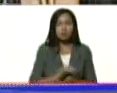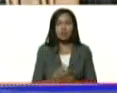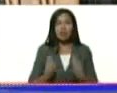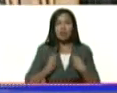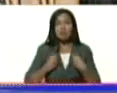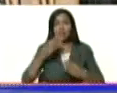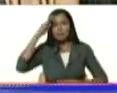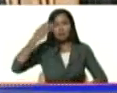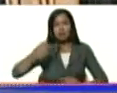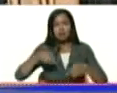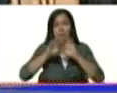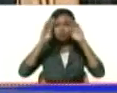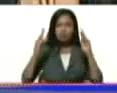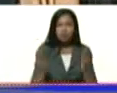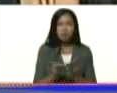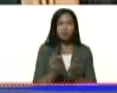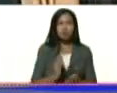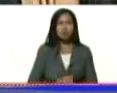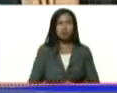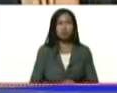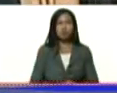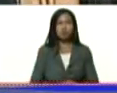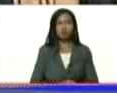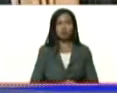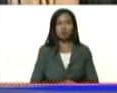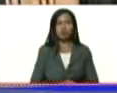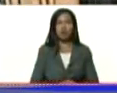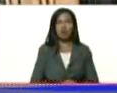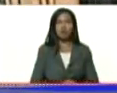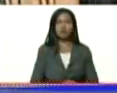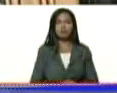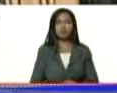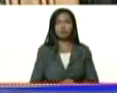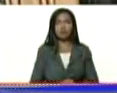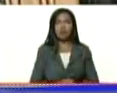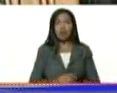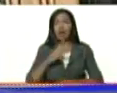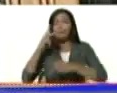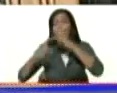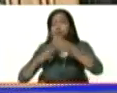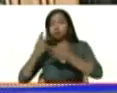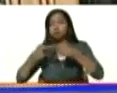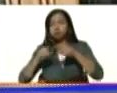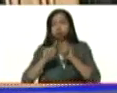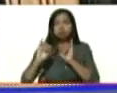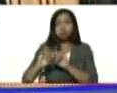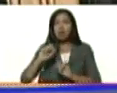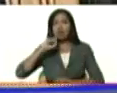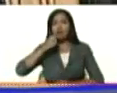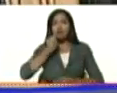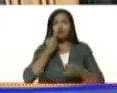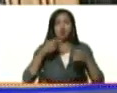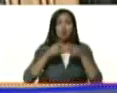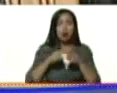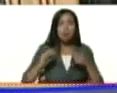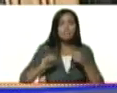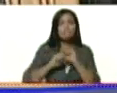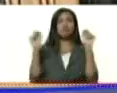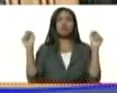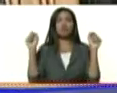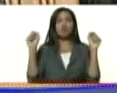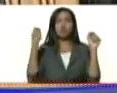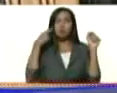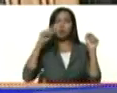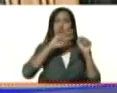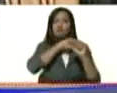vida militar del mundo, en la geopolítica. Y Rusia ha irrumpido como una